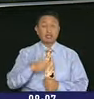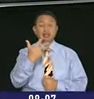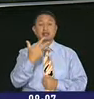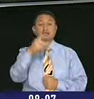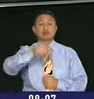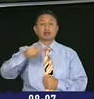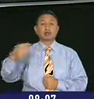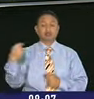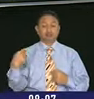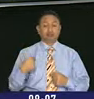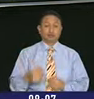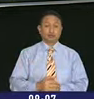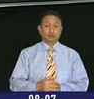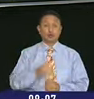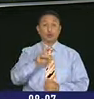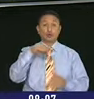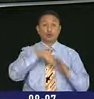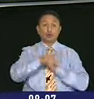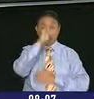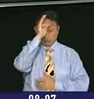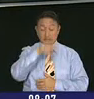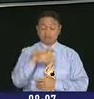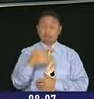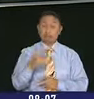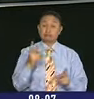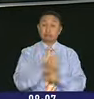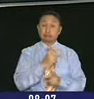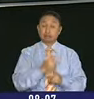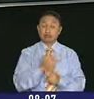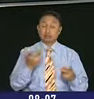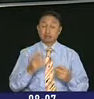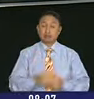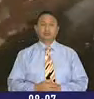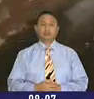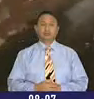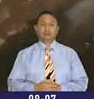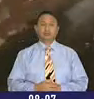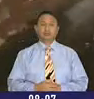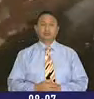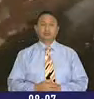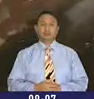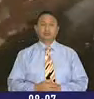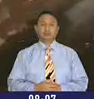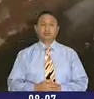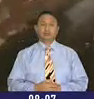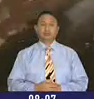personas heridas. Uno de ellos está de gravedad. Este ataque fue perpetrado con...